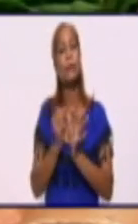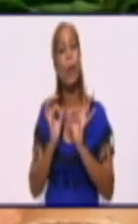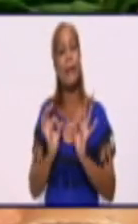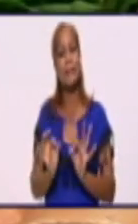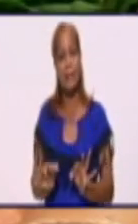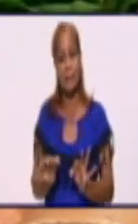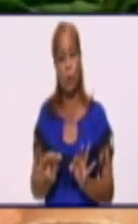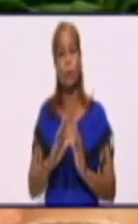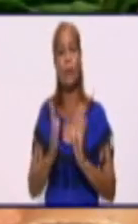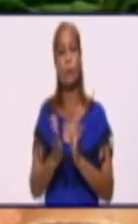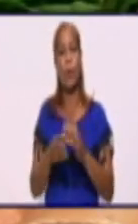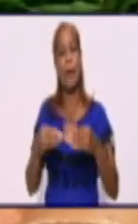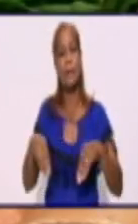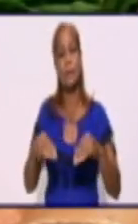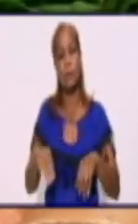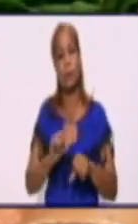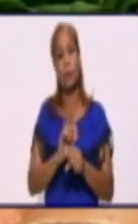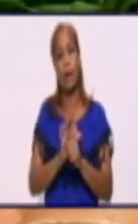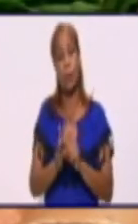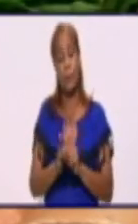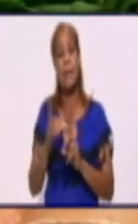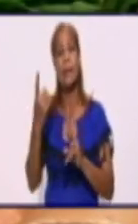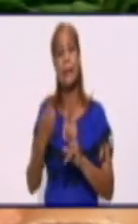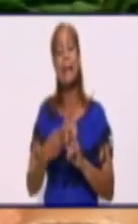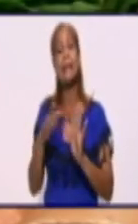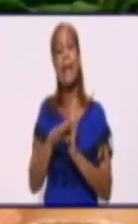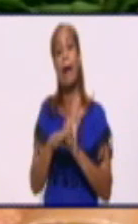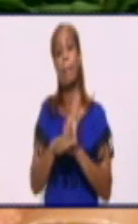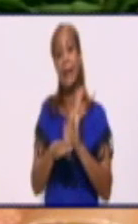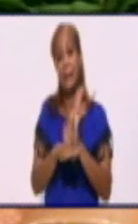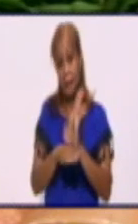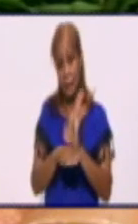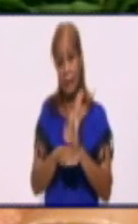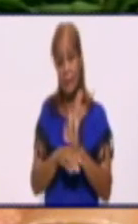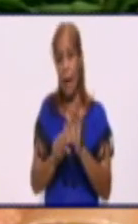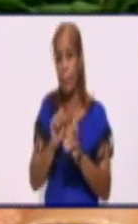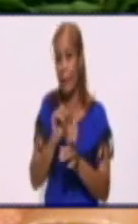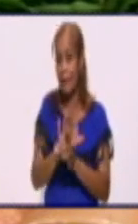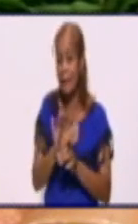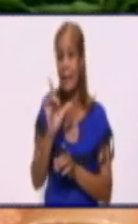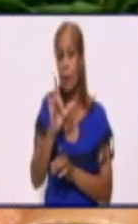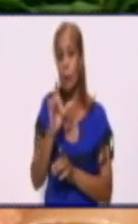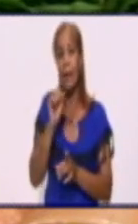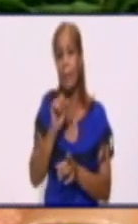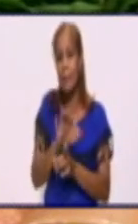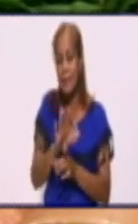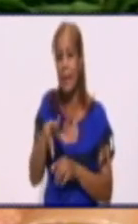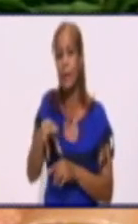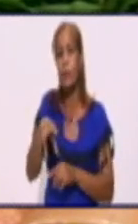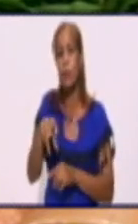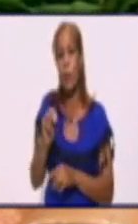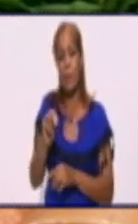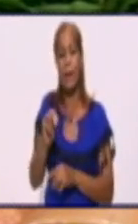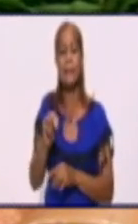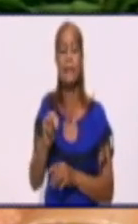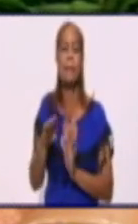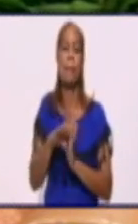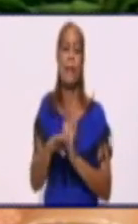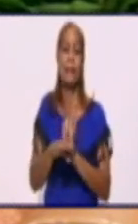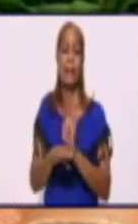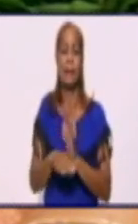y también, reitero, las medidas que se van a aplicar en Granma a partir del lunes, día 12, en nuestro